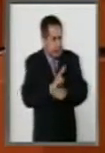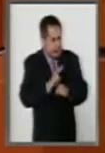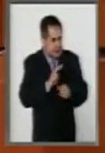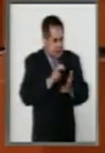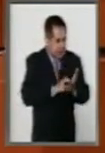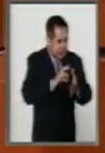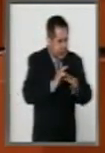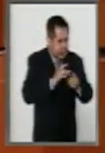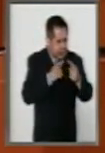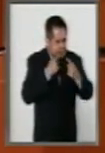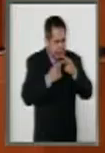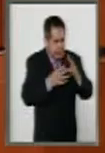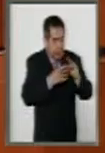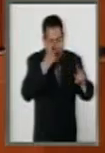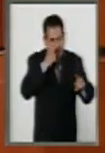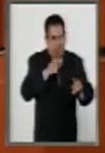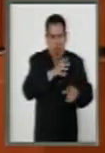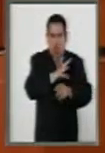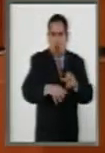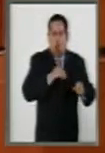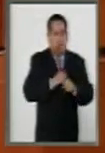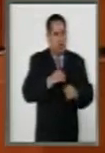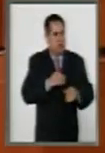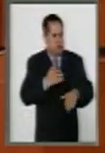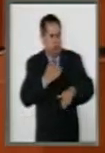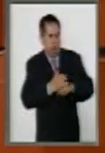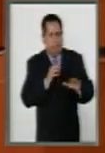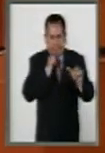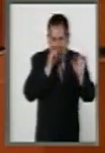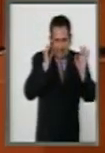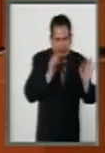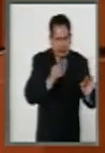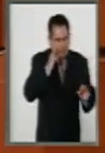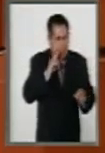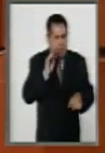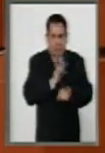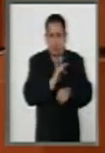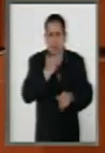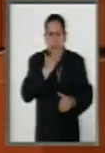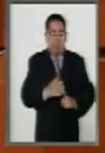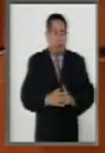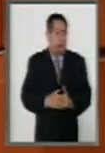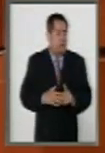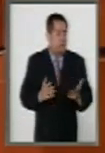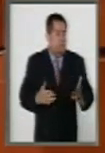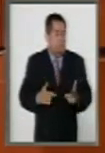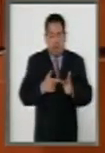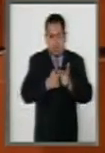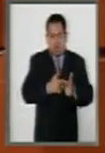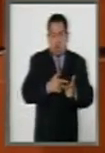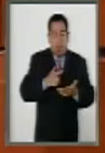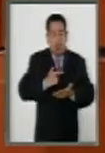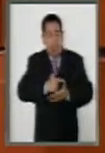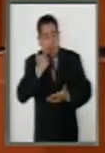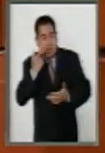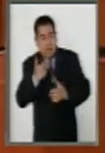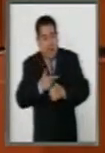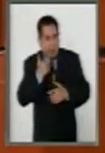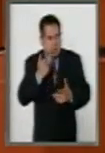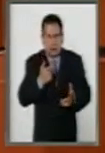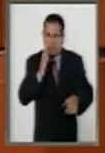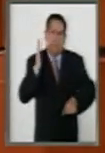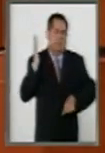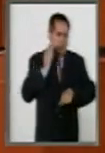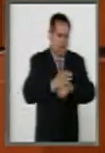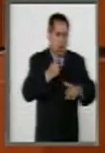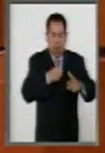códigos penales regulen y promuevan las sanciones alternativas a la de prisión. Y solo por delitos sumamente graves debe sancionarse